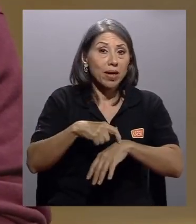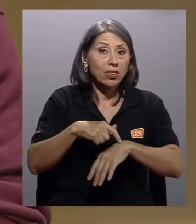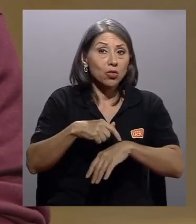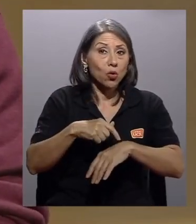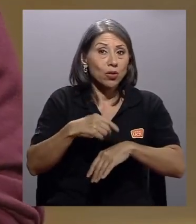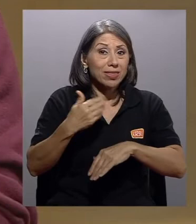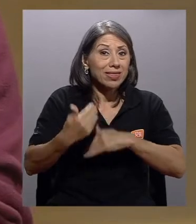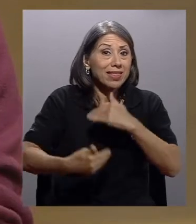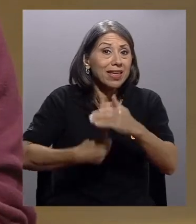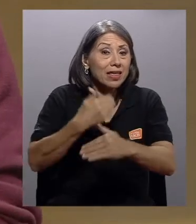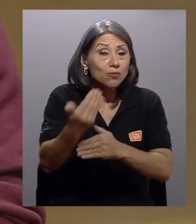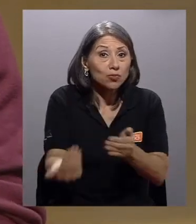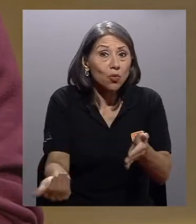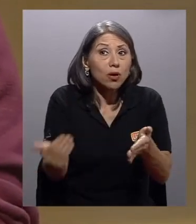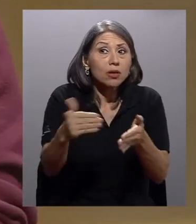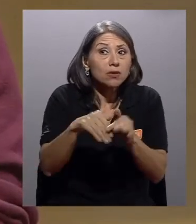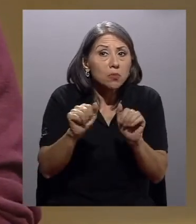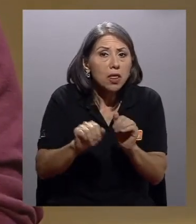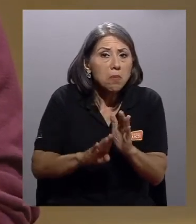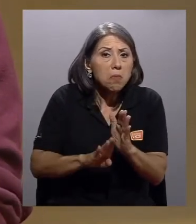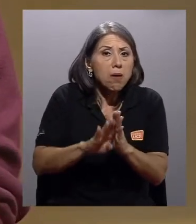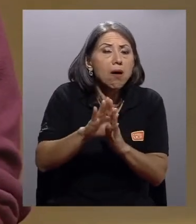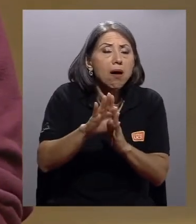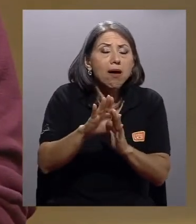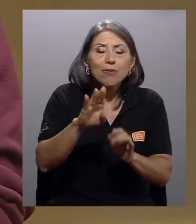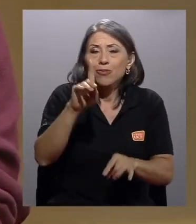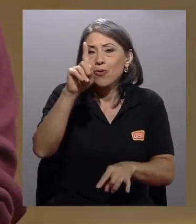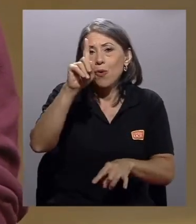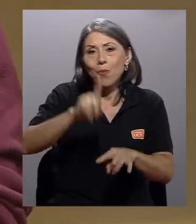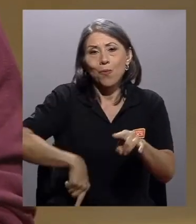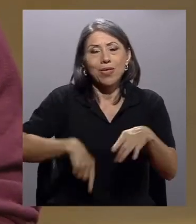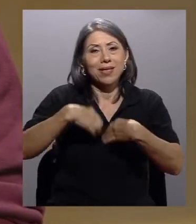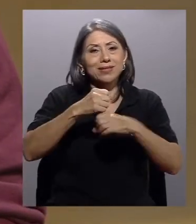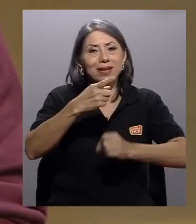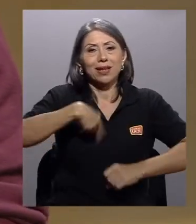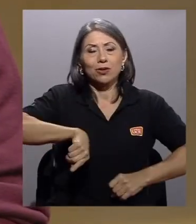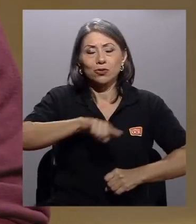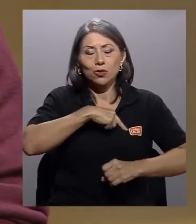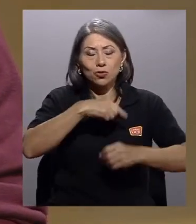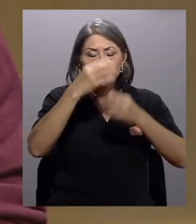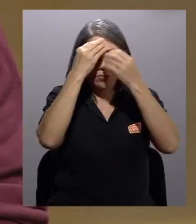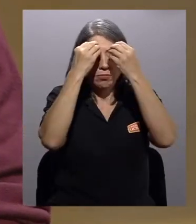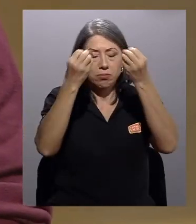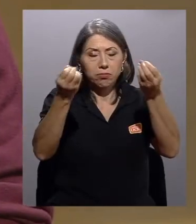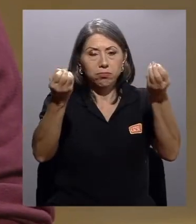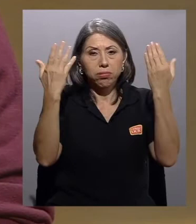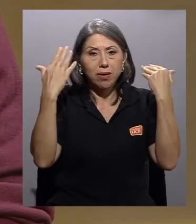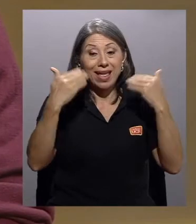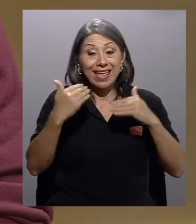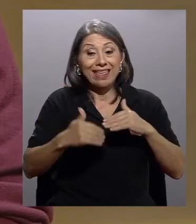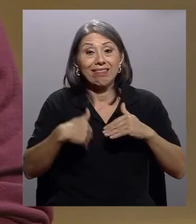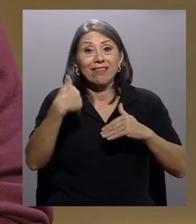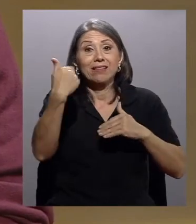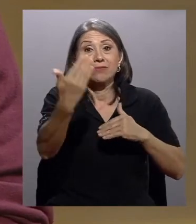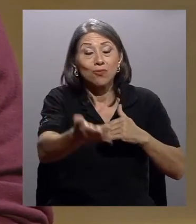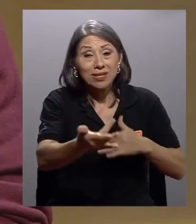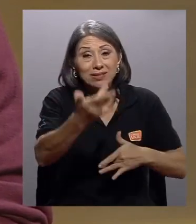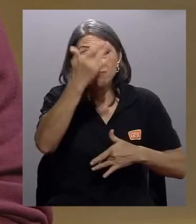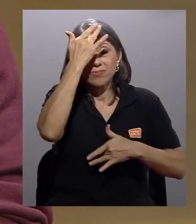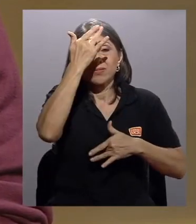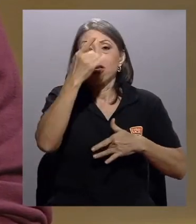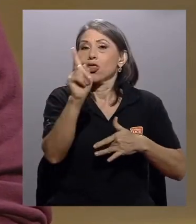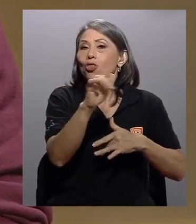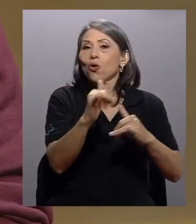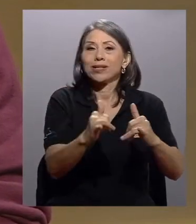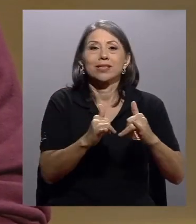tampoco nos debe llevarnos a olvidar que el retorno no va a ser igual,